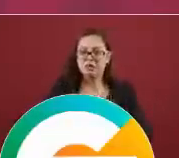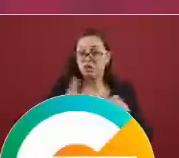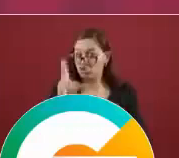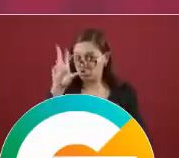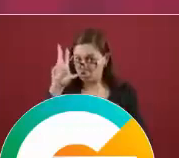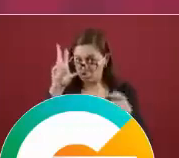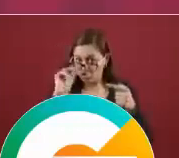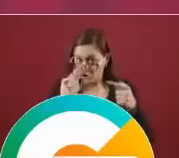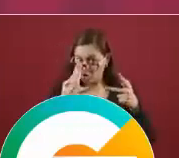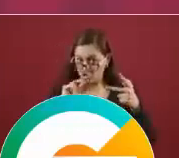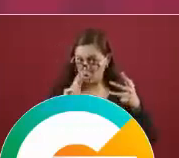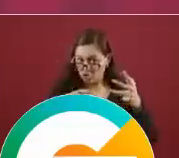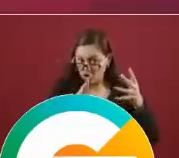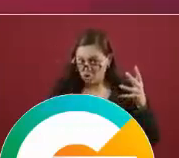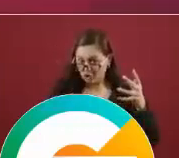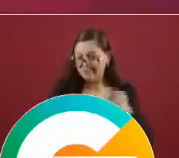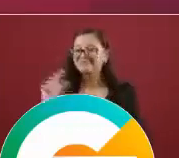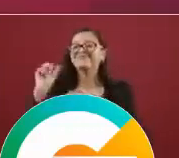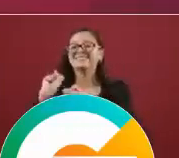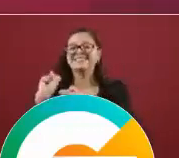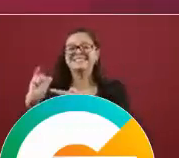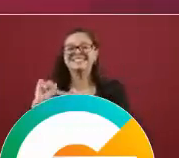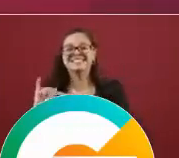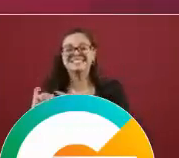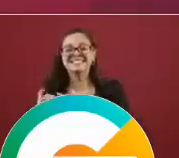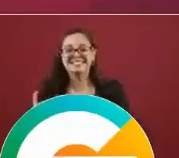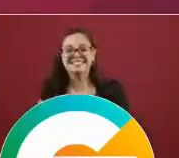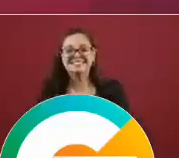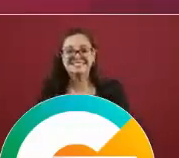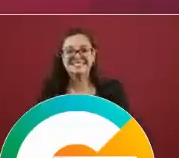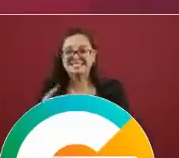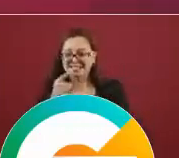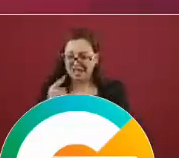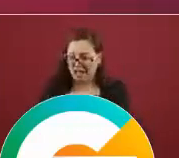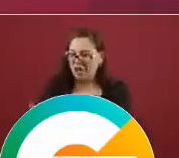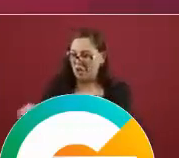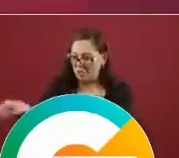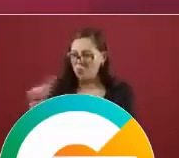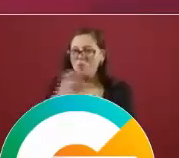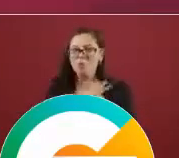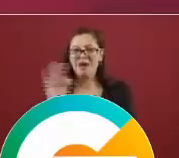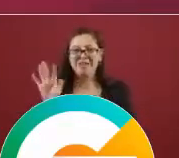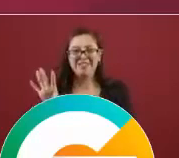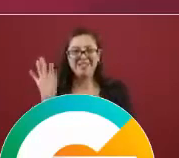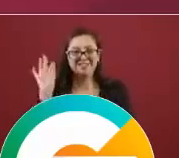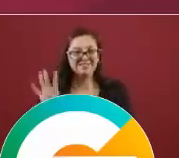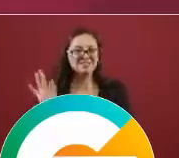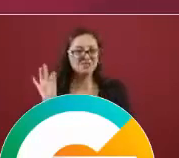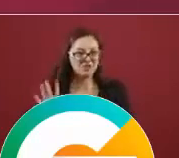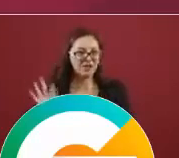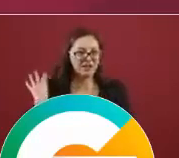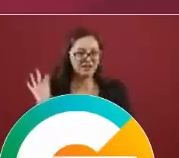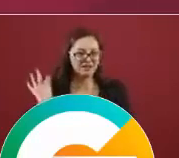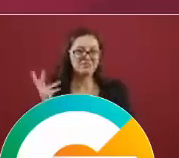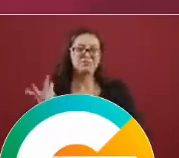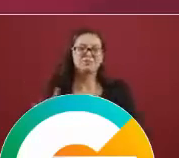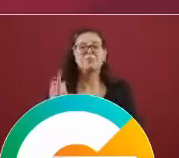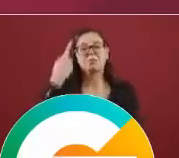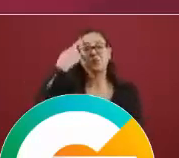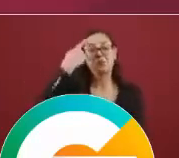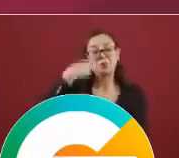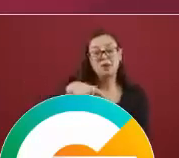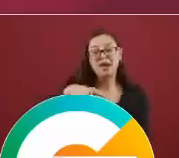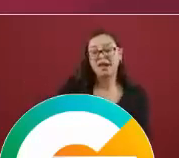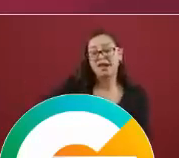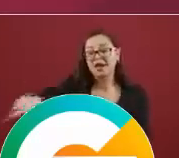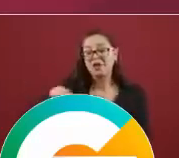Asegura el presidente Andrés Manuel López Obrador que muy pronto presentará un plan para el combate a las adicciones, el cual será similar al que presentó para el combate al